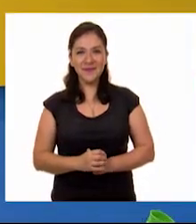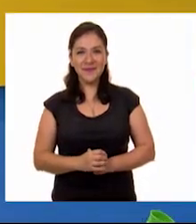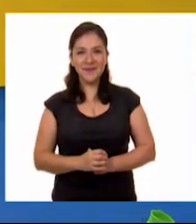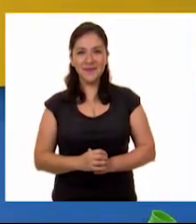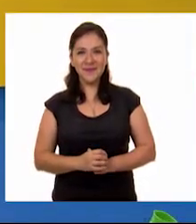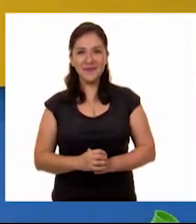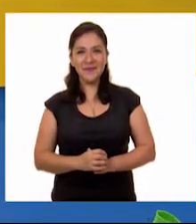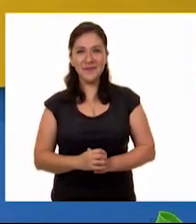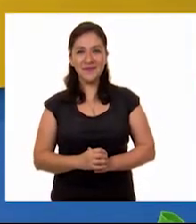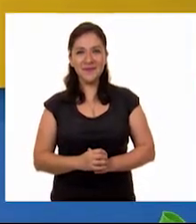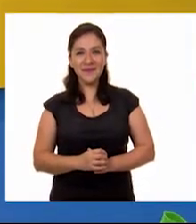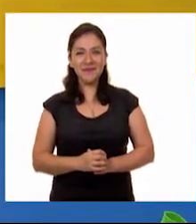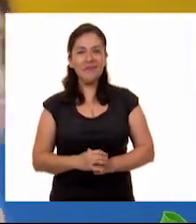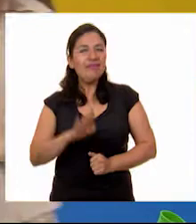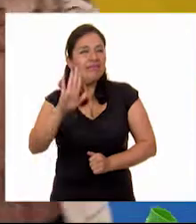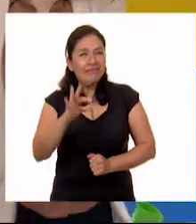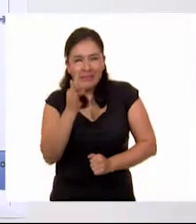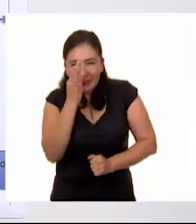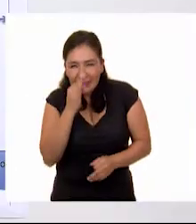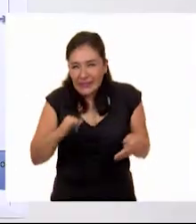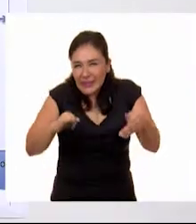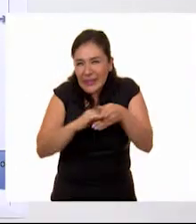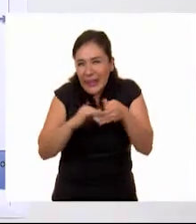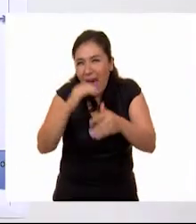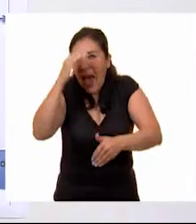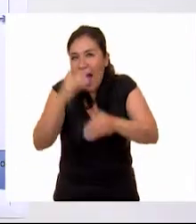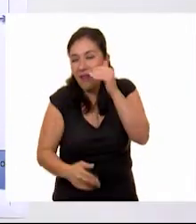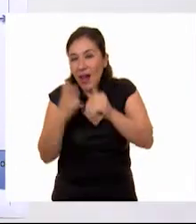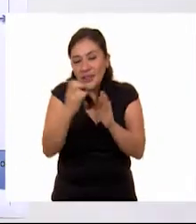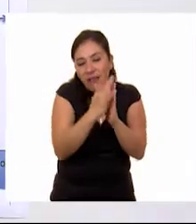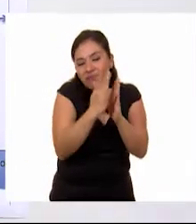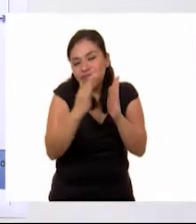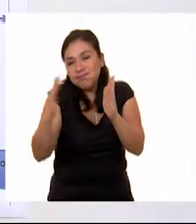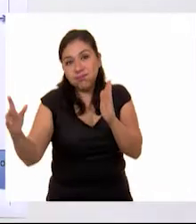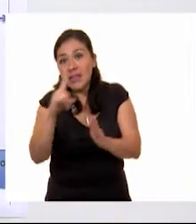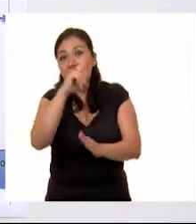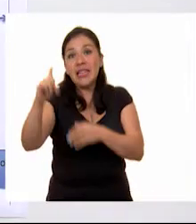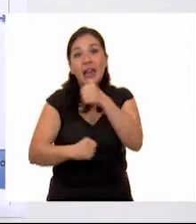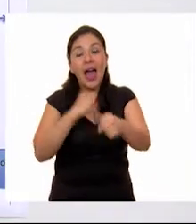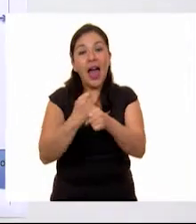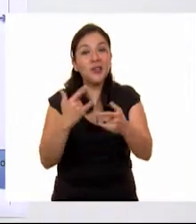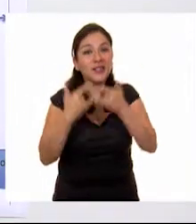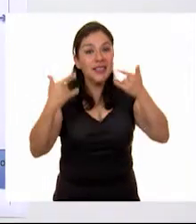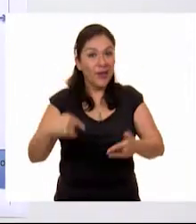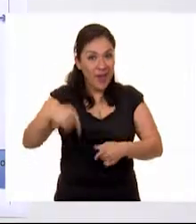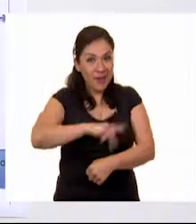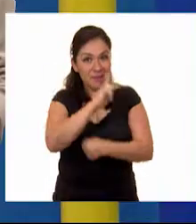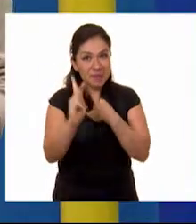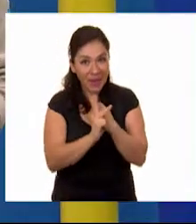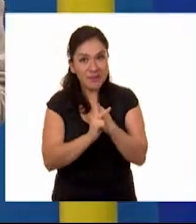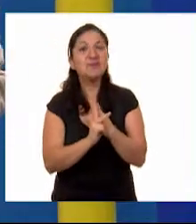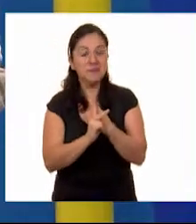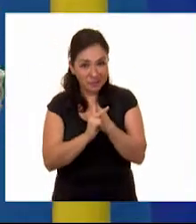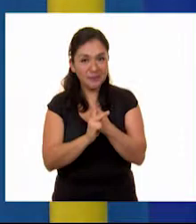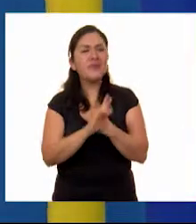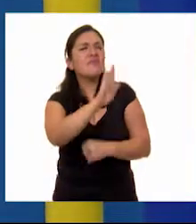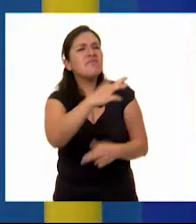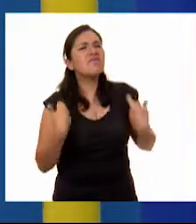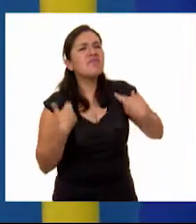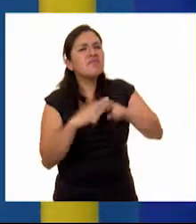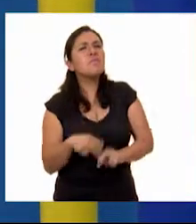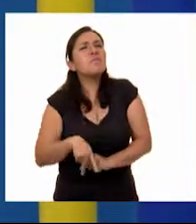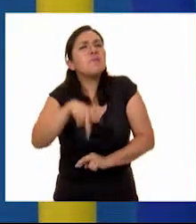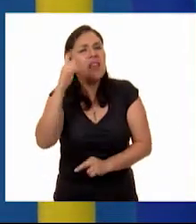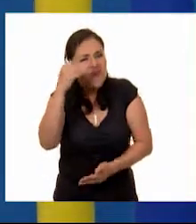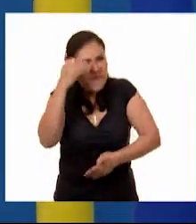¡Súper! Y ya casi llegamos al final del recorrido de los últimos 100 años de la historia de nuestro país. Maestra Ceci, pero aún